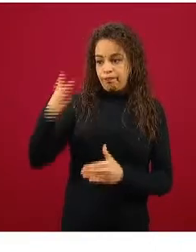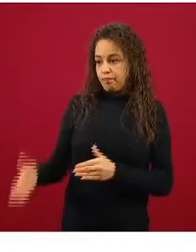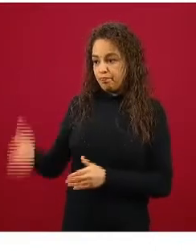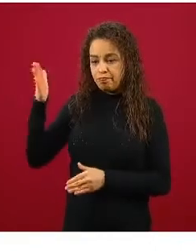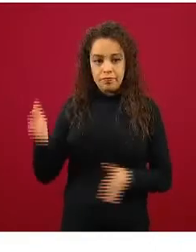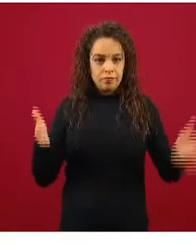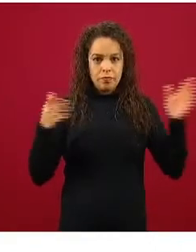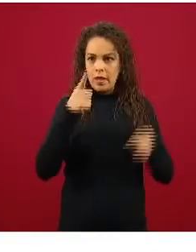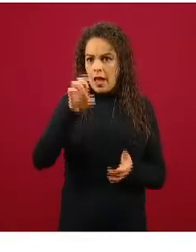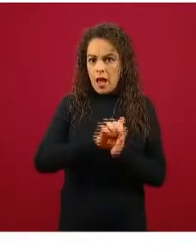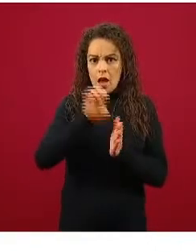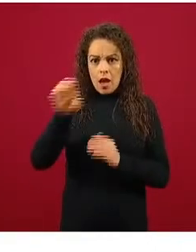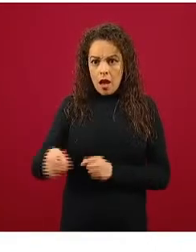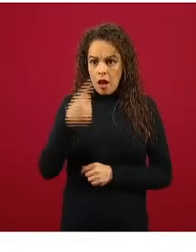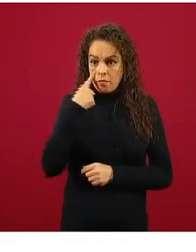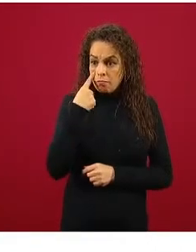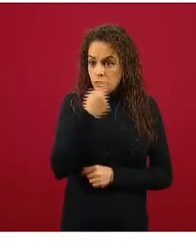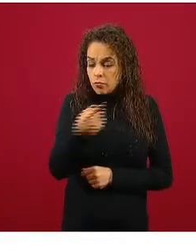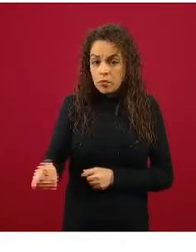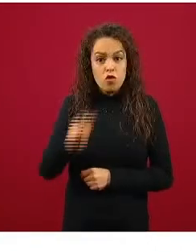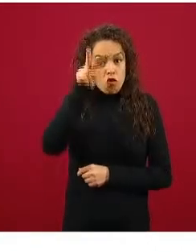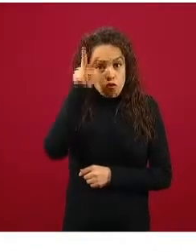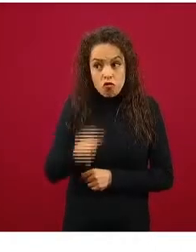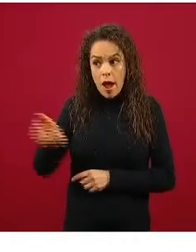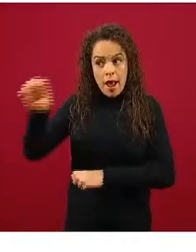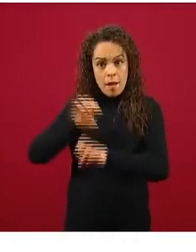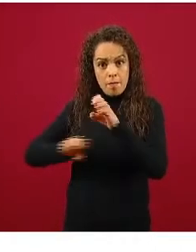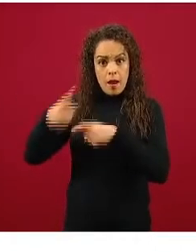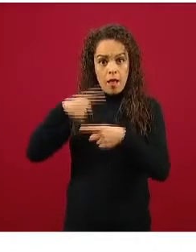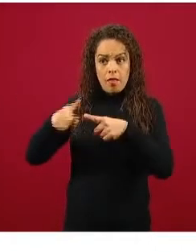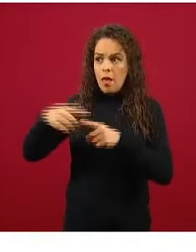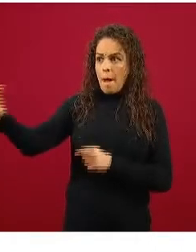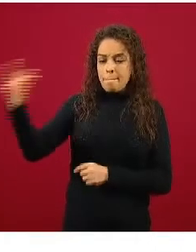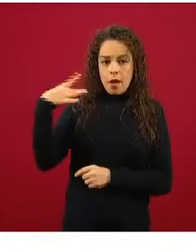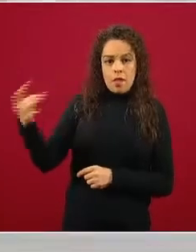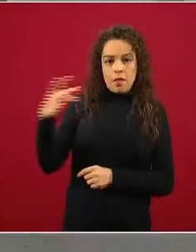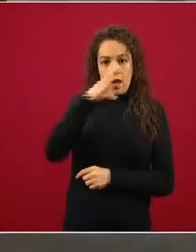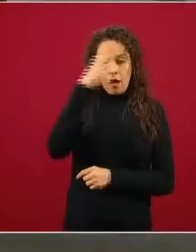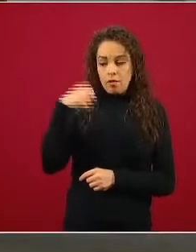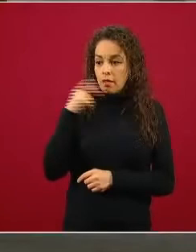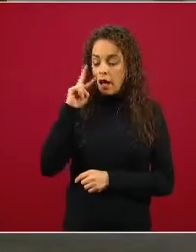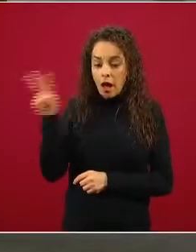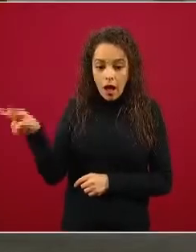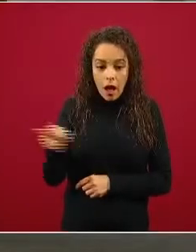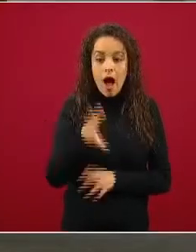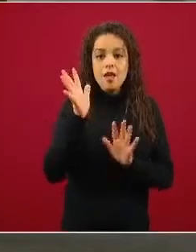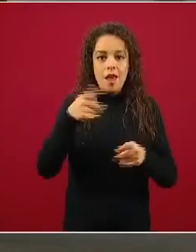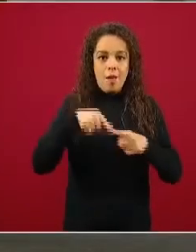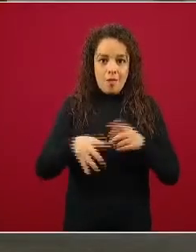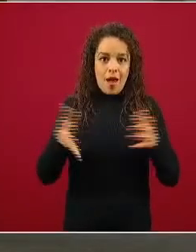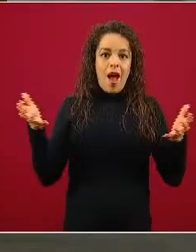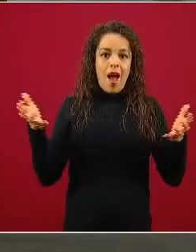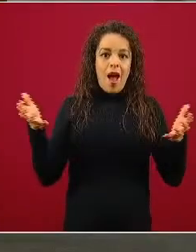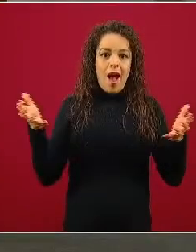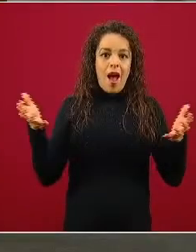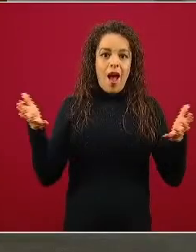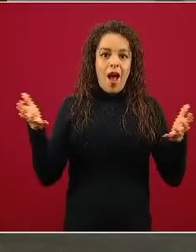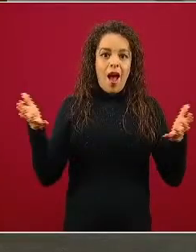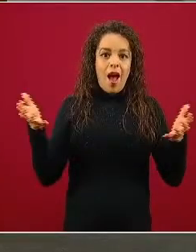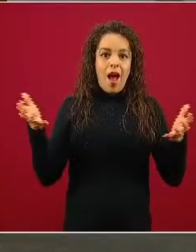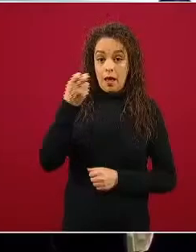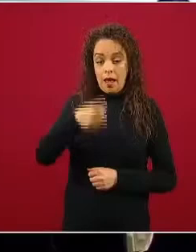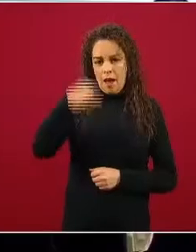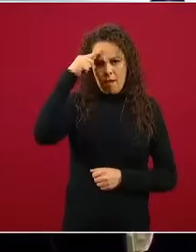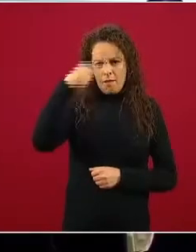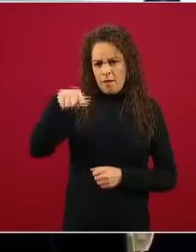reales que nos han enviado de diferentes empresas y que ya lo están haciendo. Por ejemplo, que es muy importante y muy fácil. Si hay